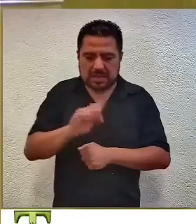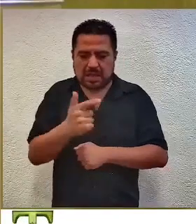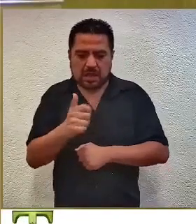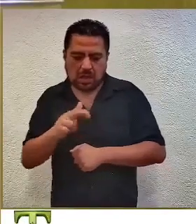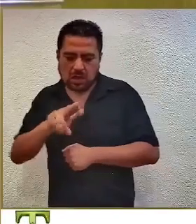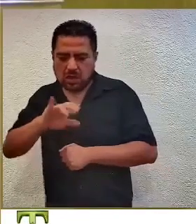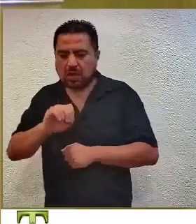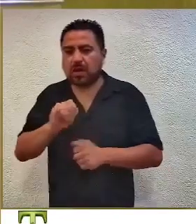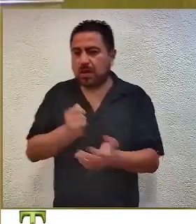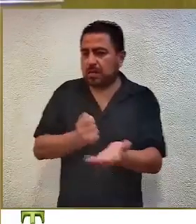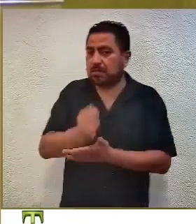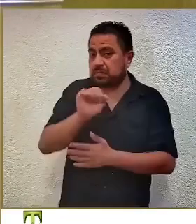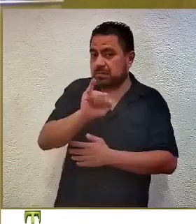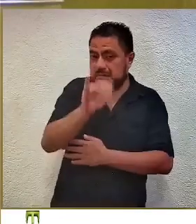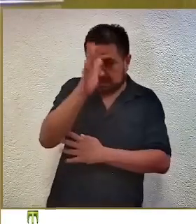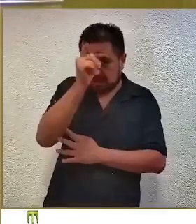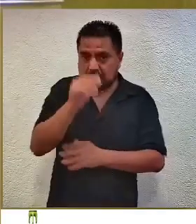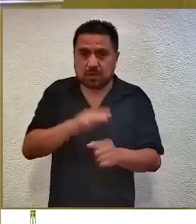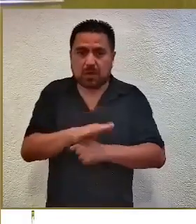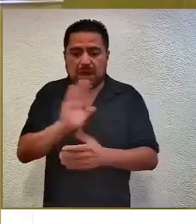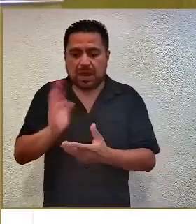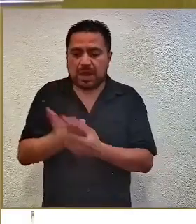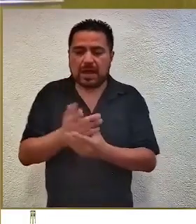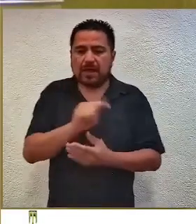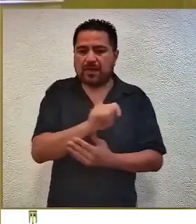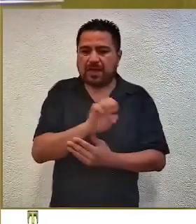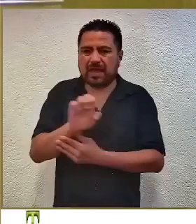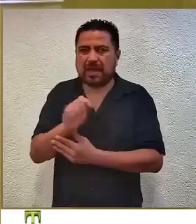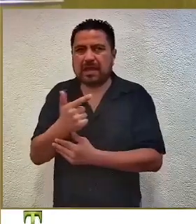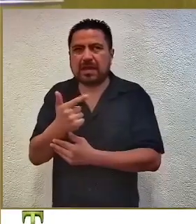plenario de cumplimiento de sentencia en los expedientes número